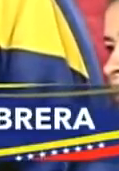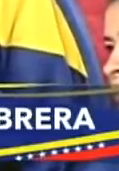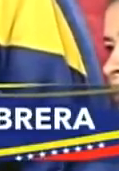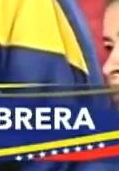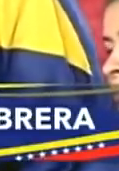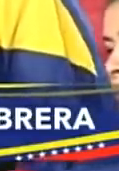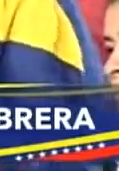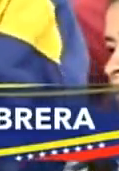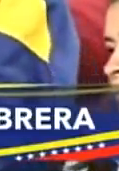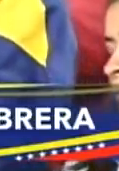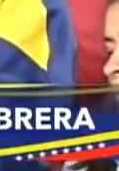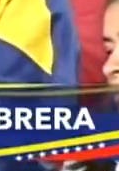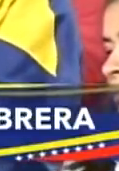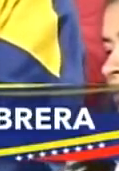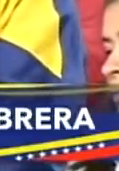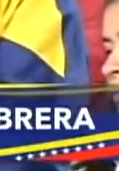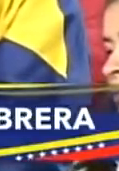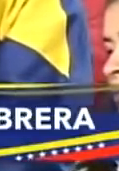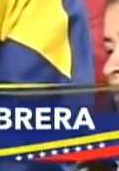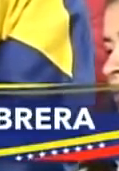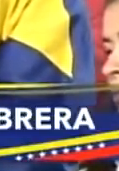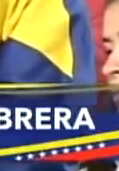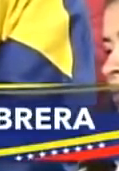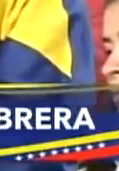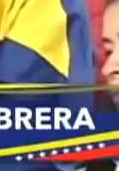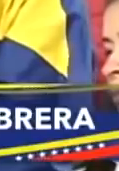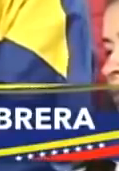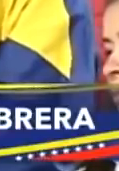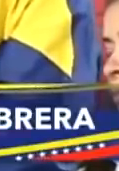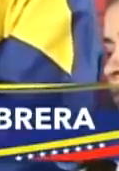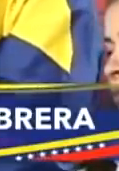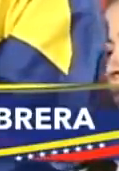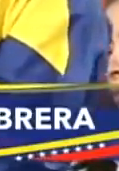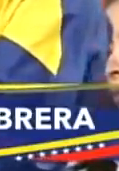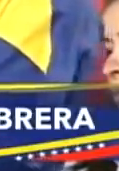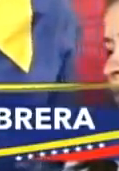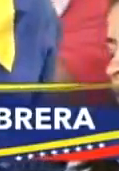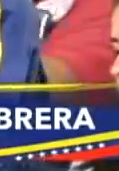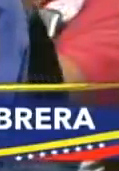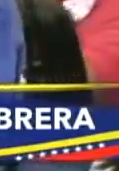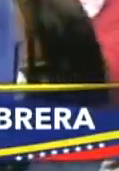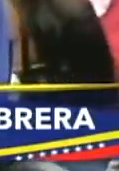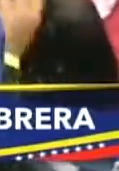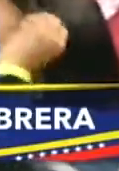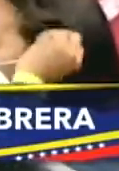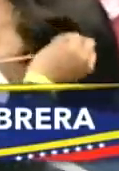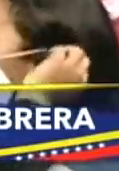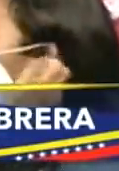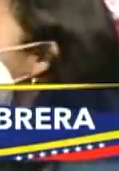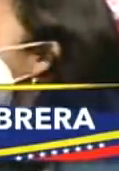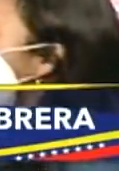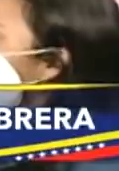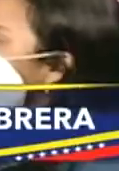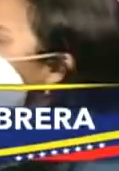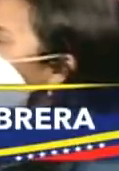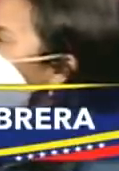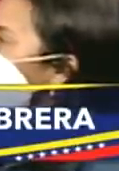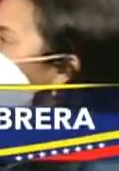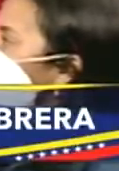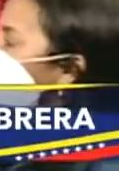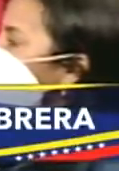a donde se está ejecutando actualmente y le informó que durante el